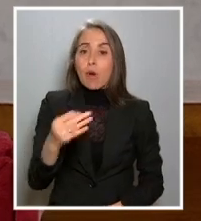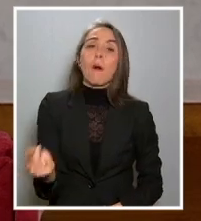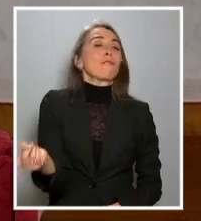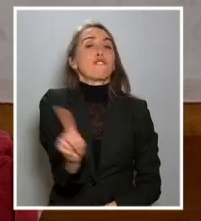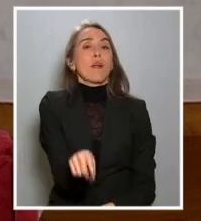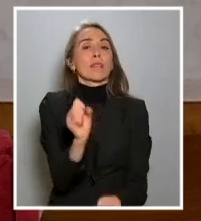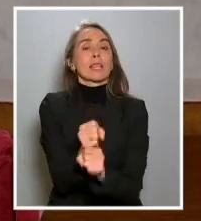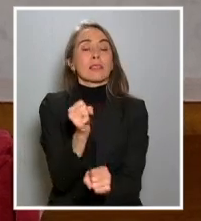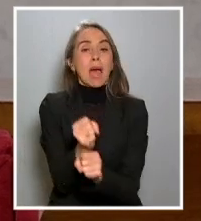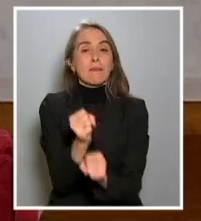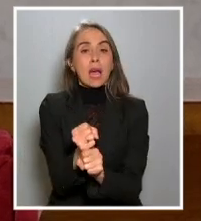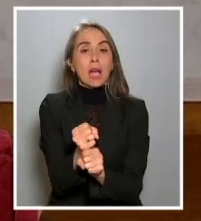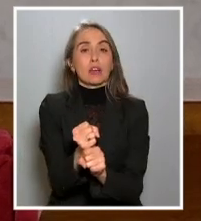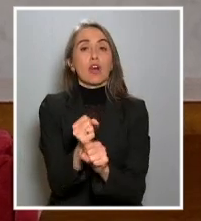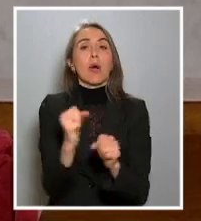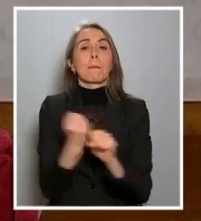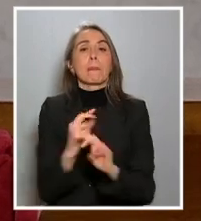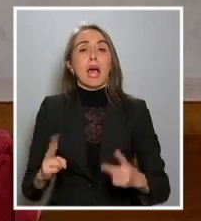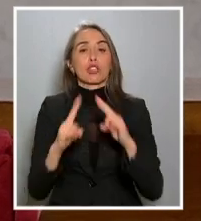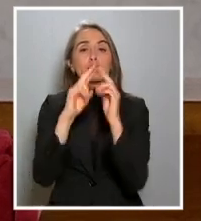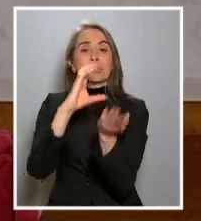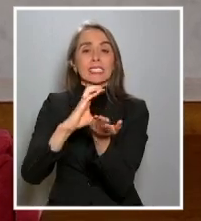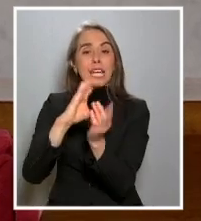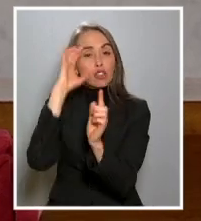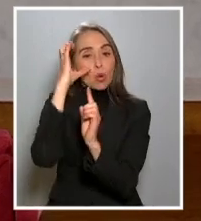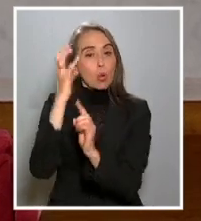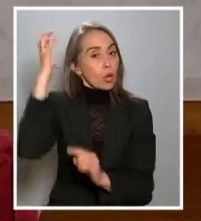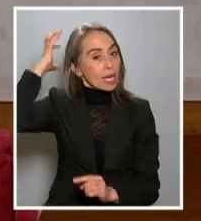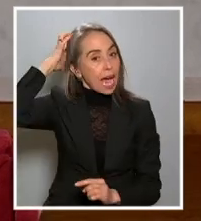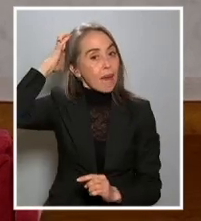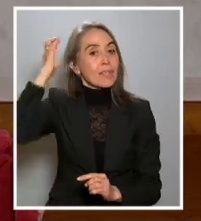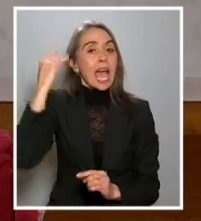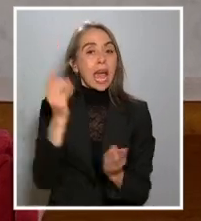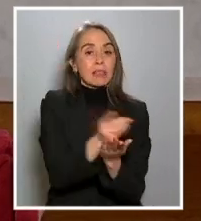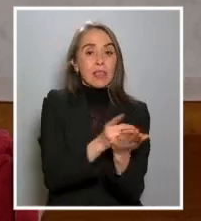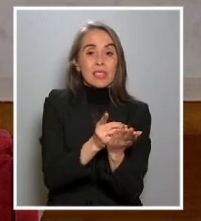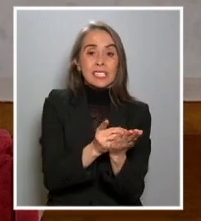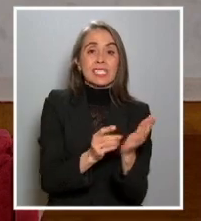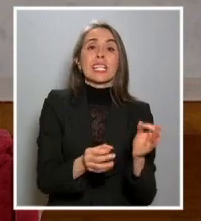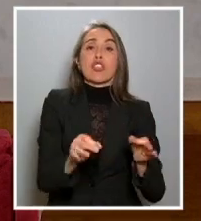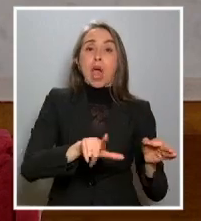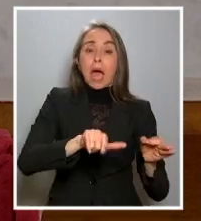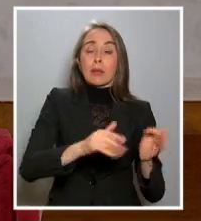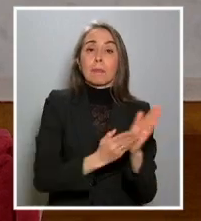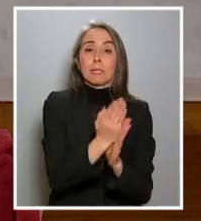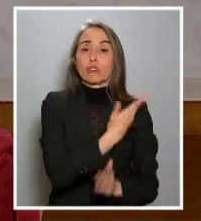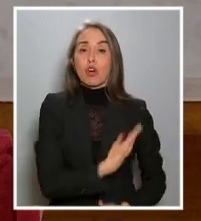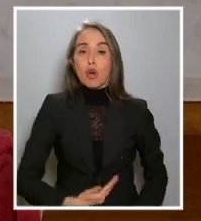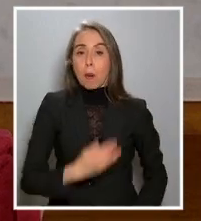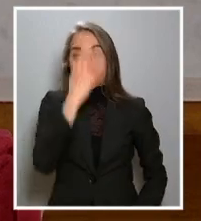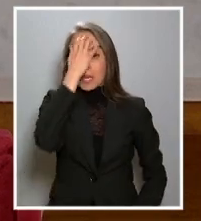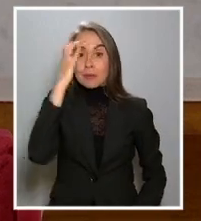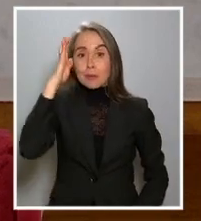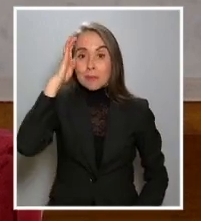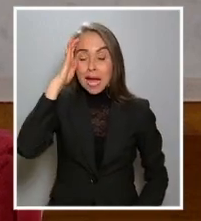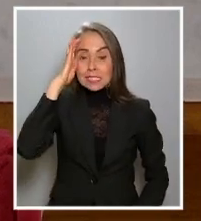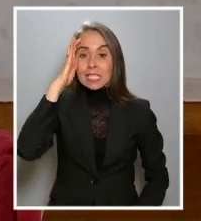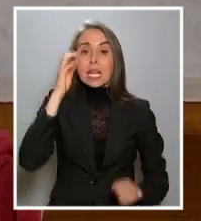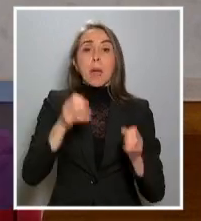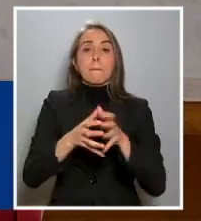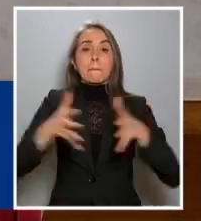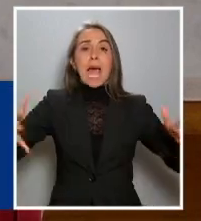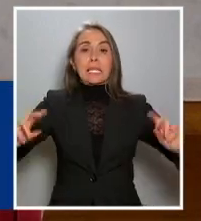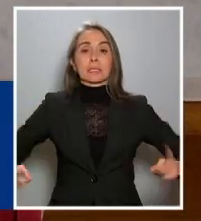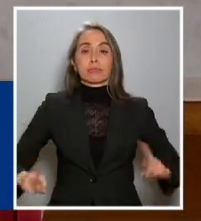el trabajo para completar el Centro Cultural Gabriela Mistral como fue ideado e iniciado durante los gobiernos de la presidenta Michelle Bachelet. Vamos a